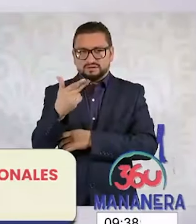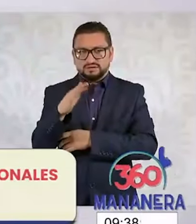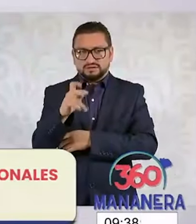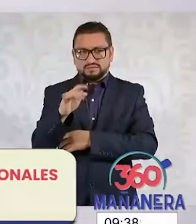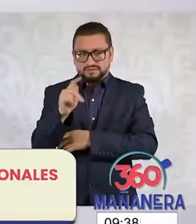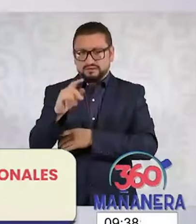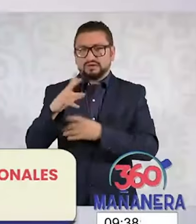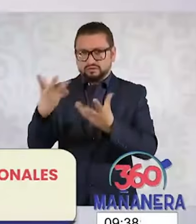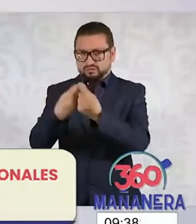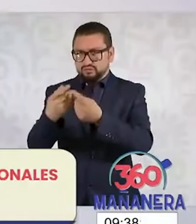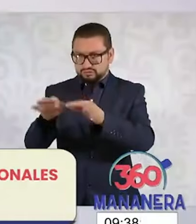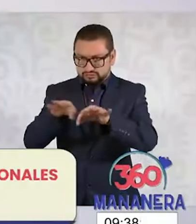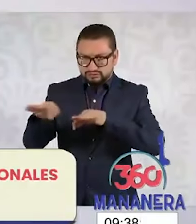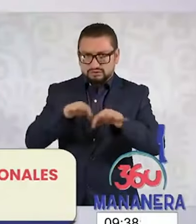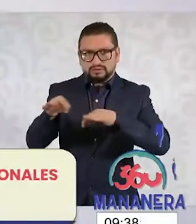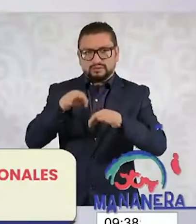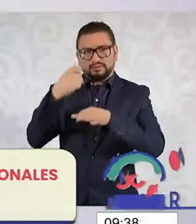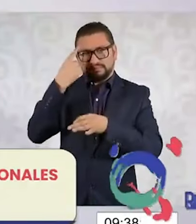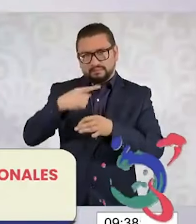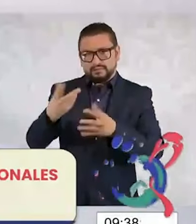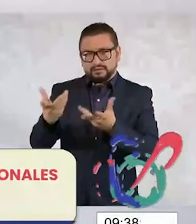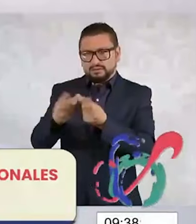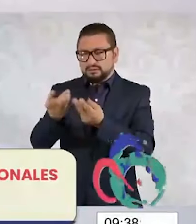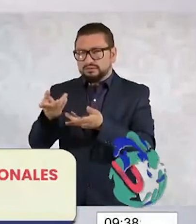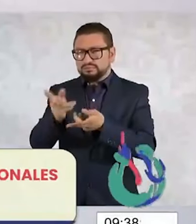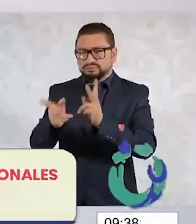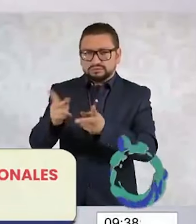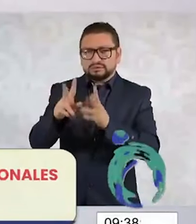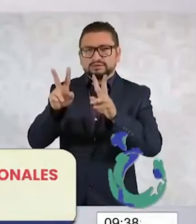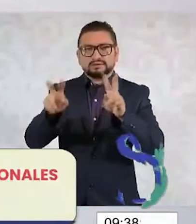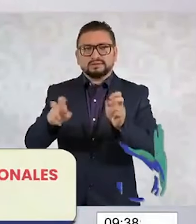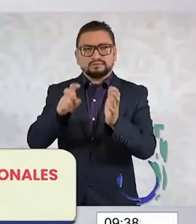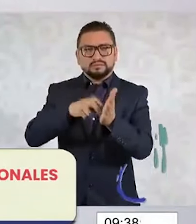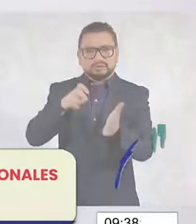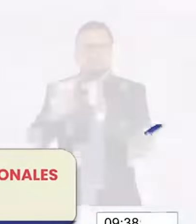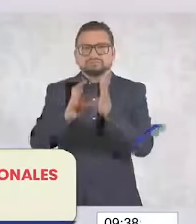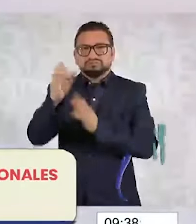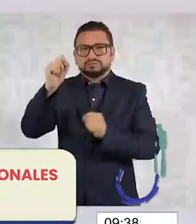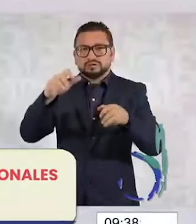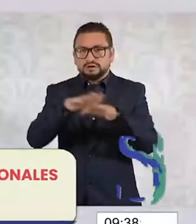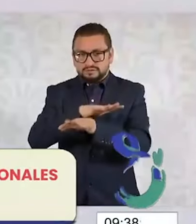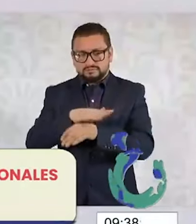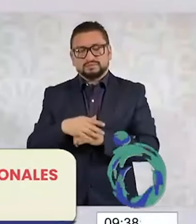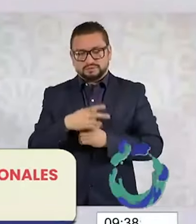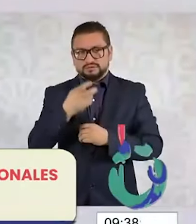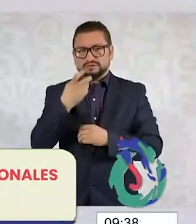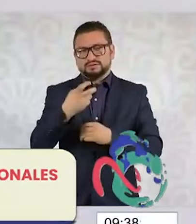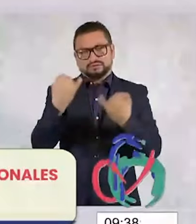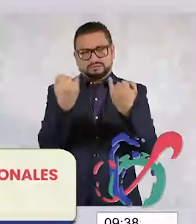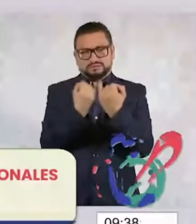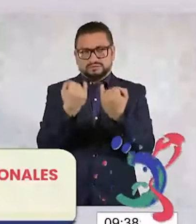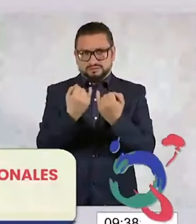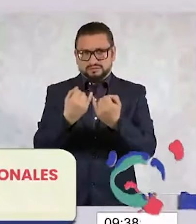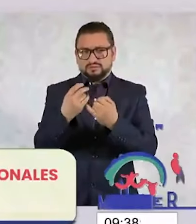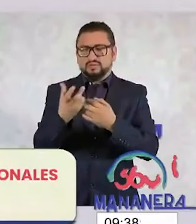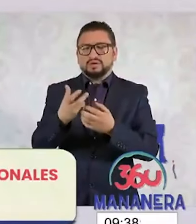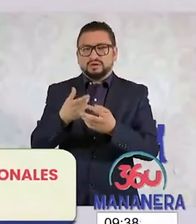trabajo con ellos para el tema de la Reforma al poder judicial y retomar pues toda la agenda